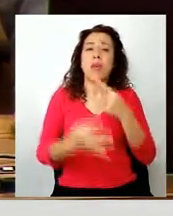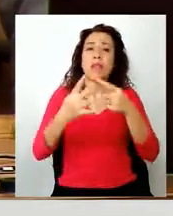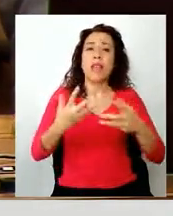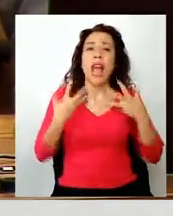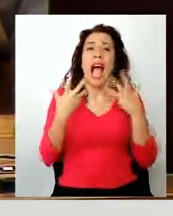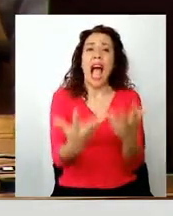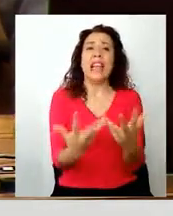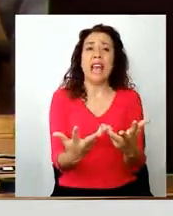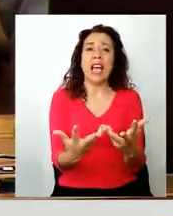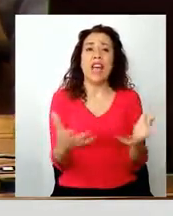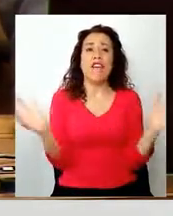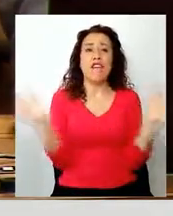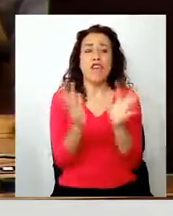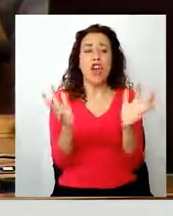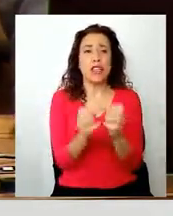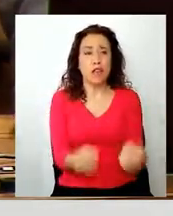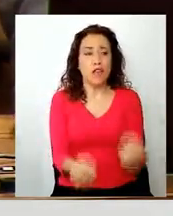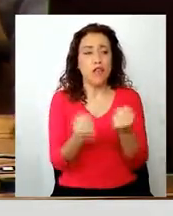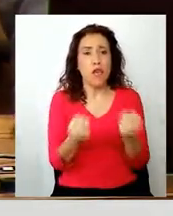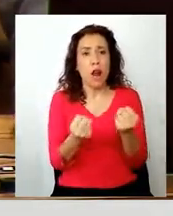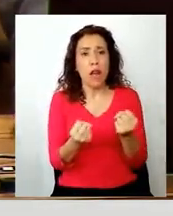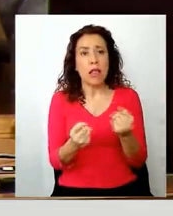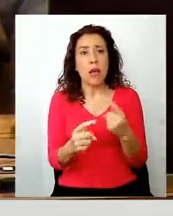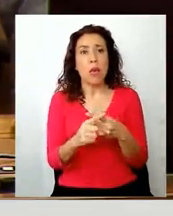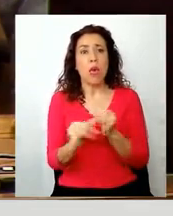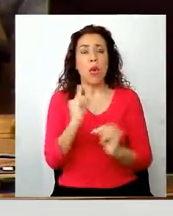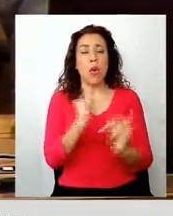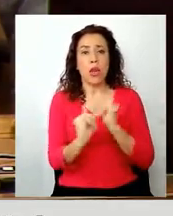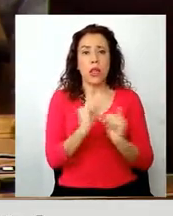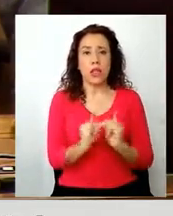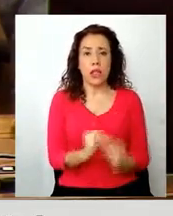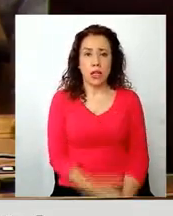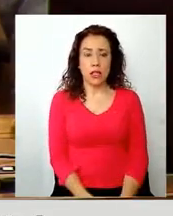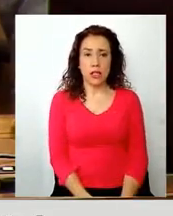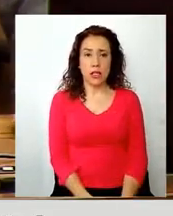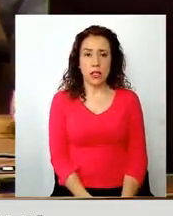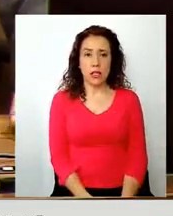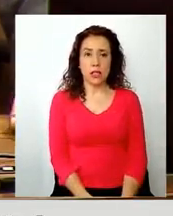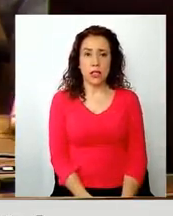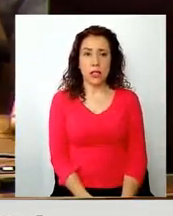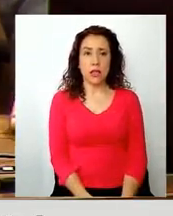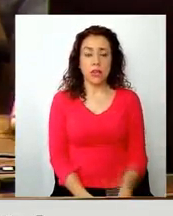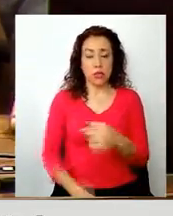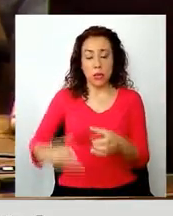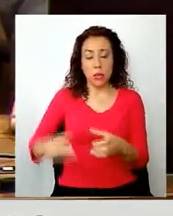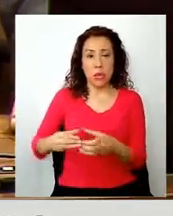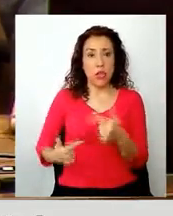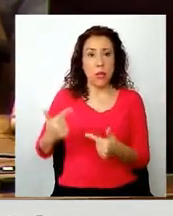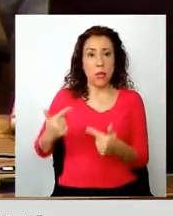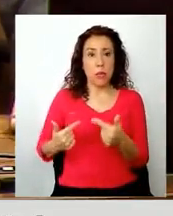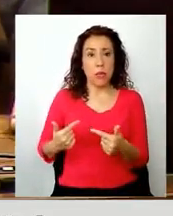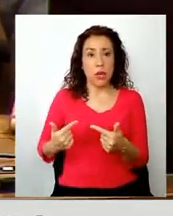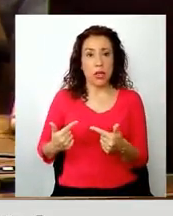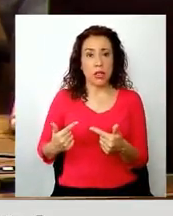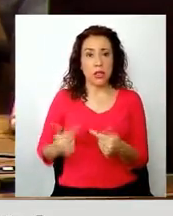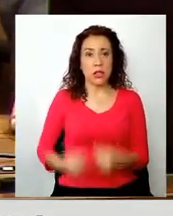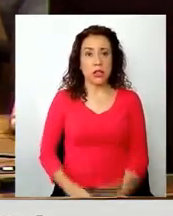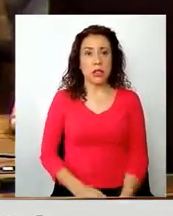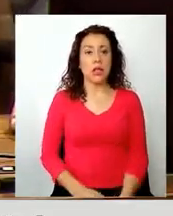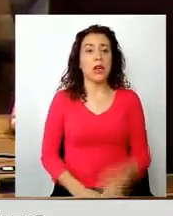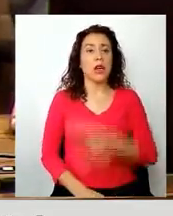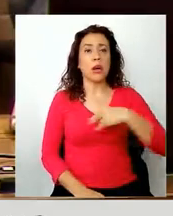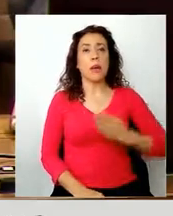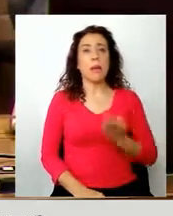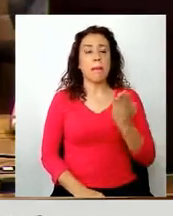violencia desmedida a través de redes sociales sociales presidente como bancada y a través de esta instancia solicitamos al presidente